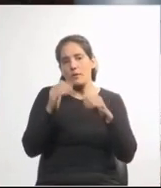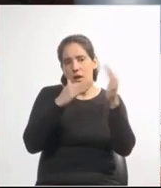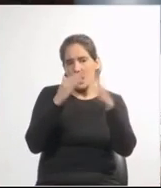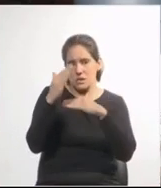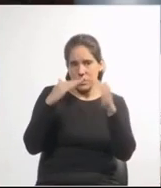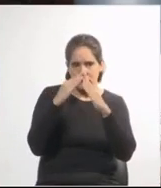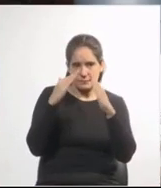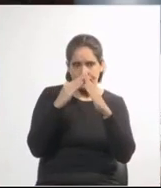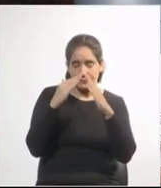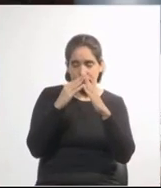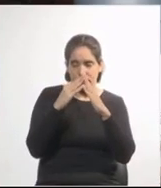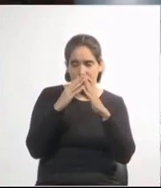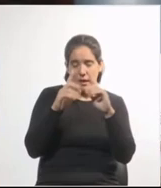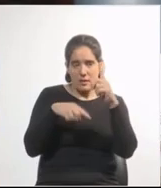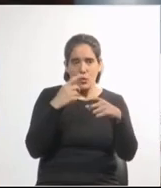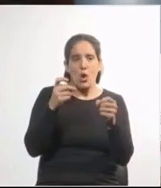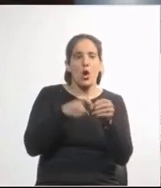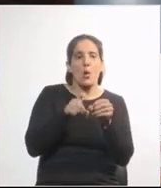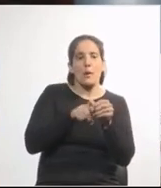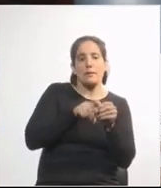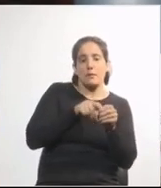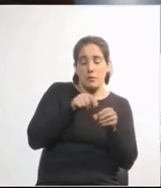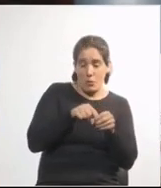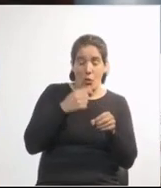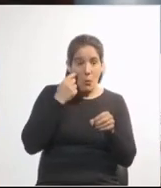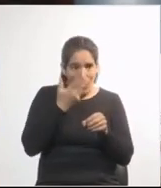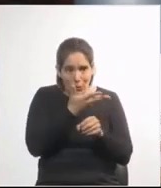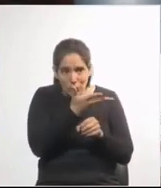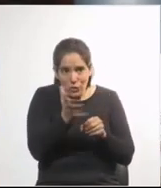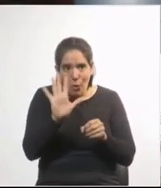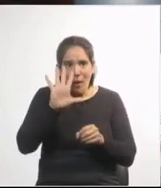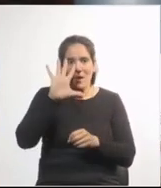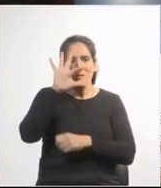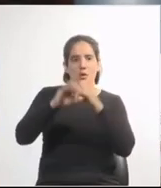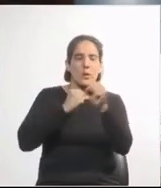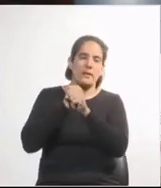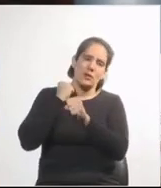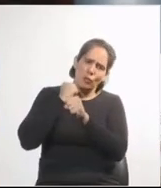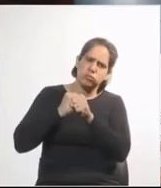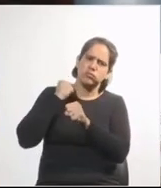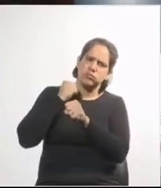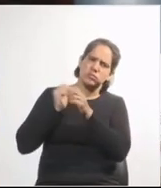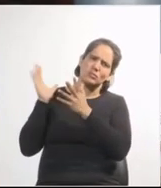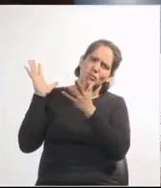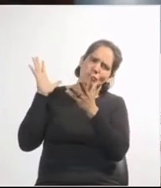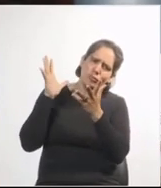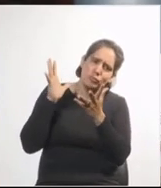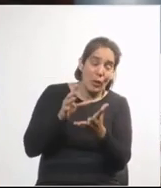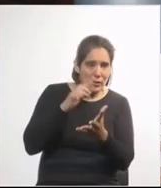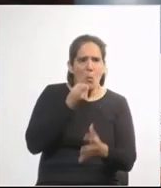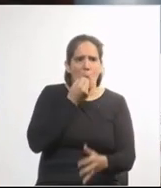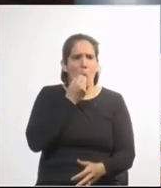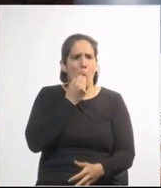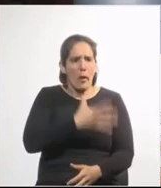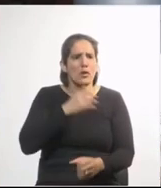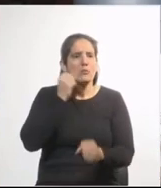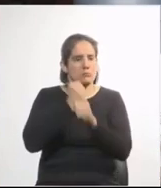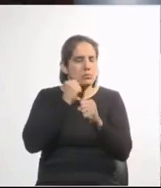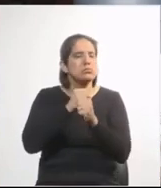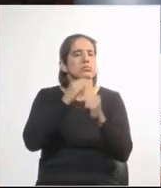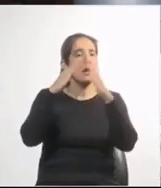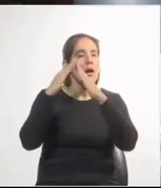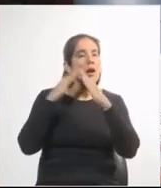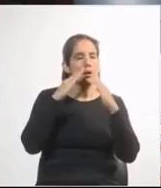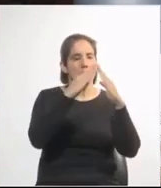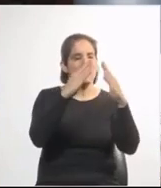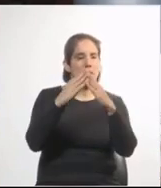Segundo, el sistema cooperativo ha demostrado en más de 50 años de instrumentación ser el más eficaz y eficiente para la construcción